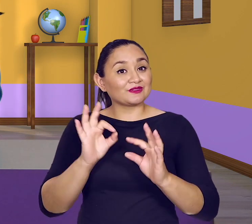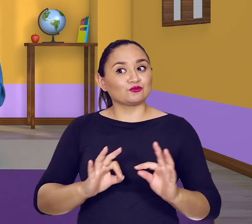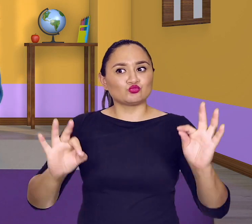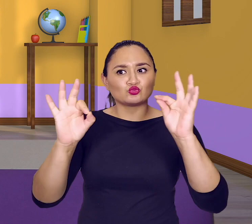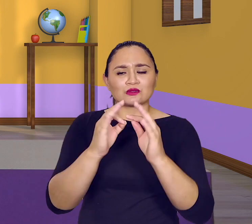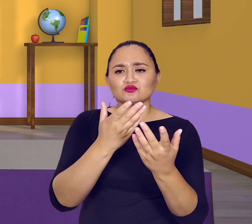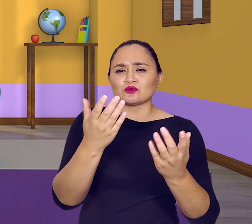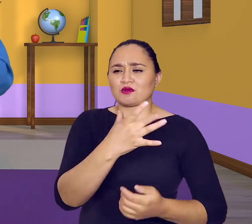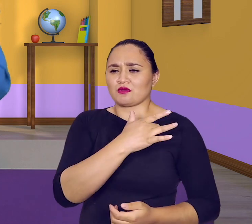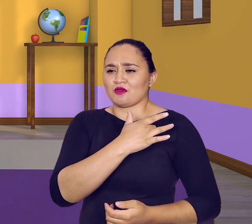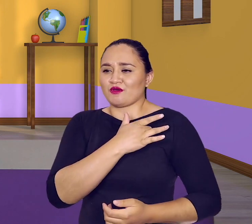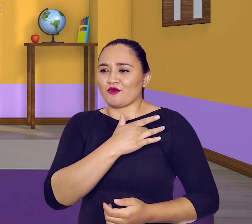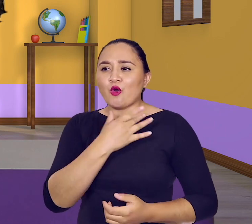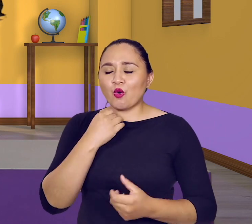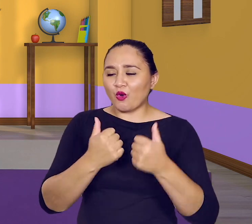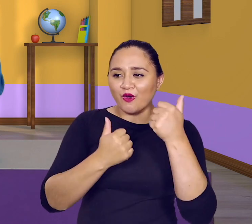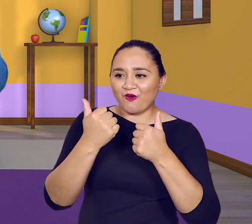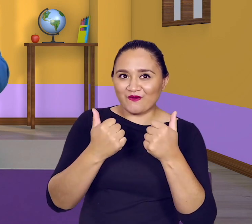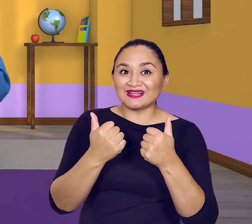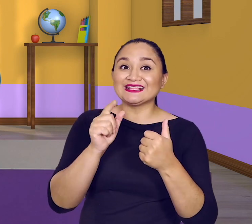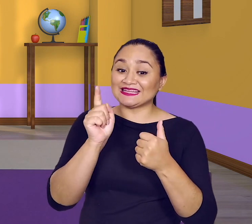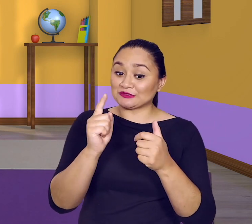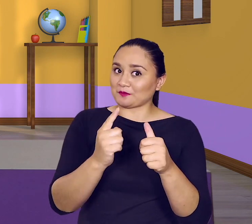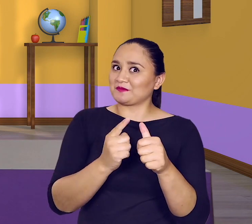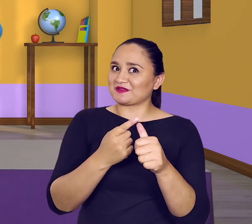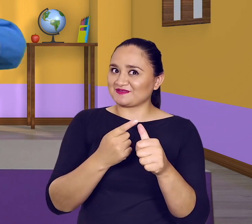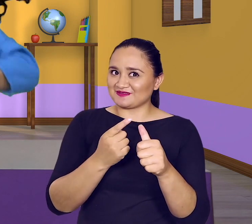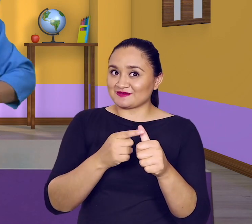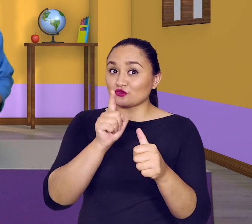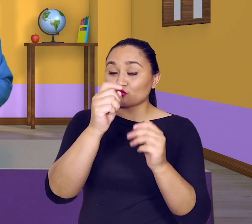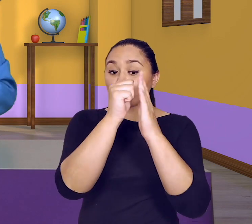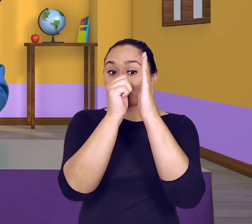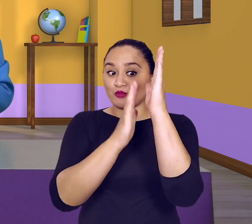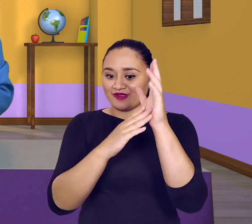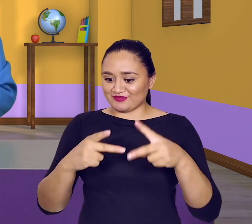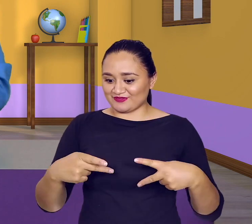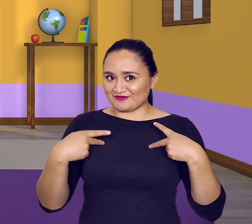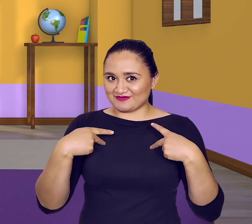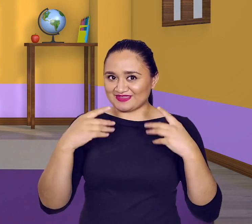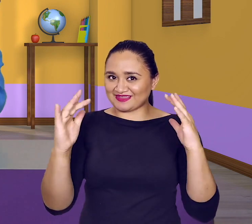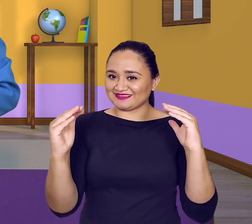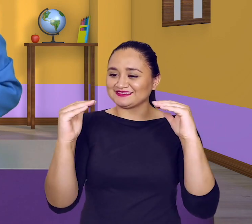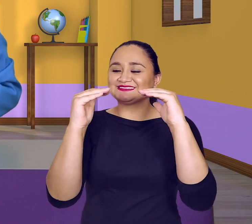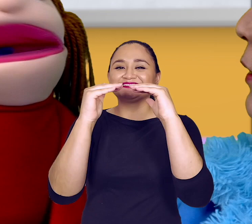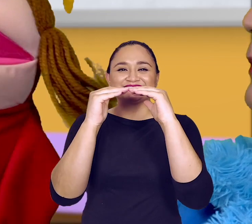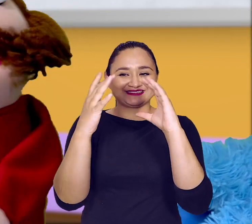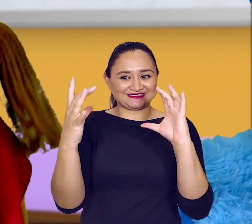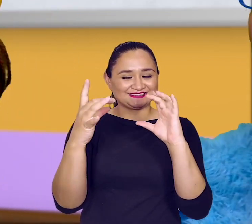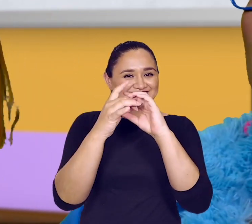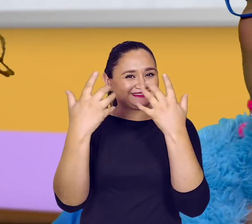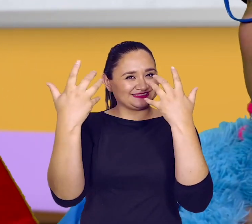encontrar primero tu vocación y esta vocación debe estar alineada a tu proyecto de vida entendiste